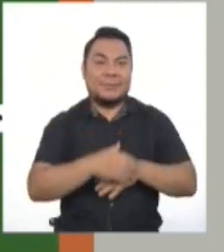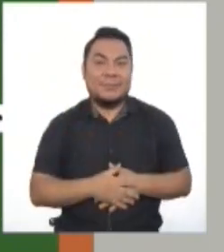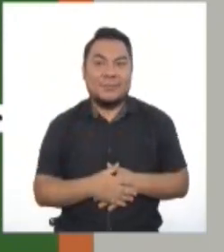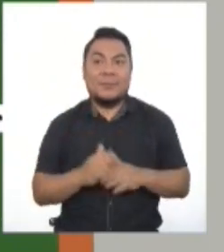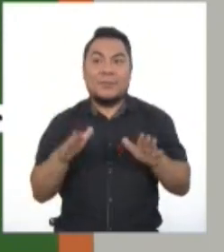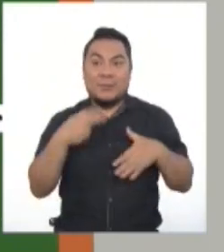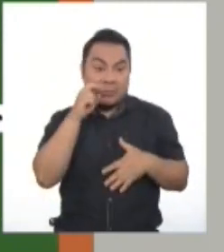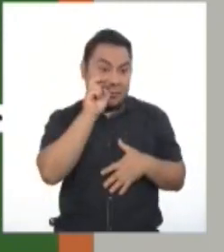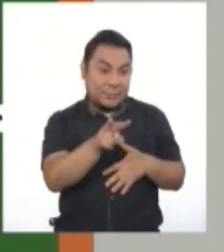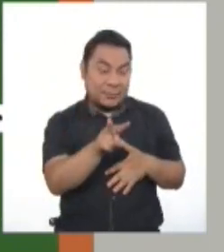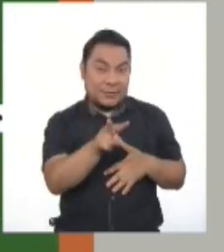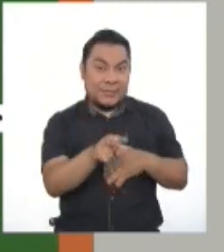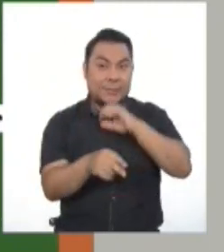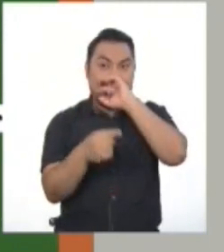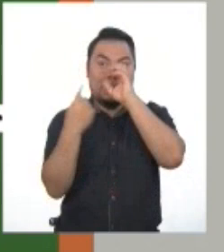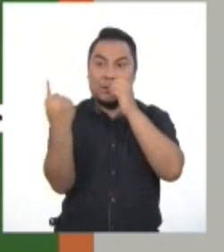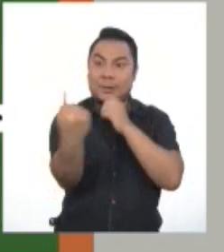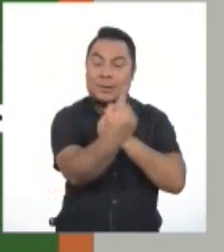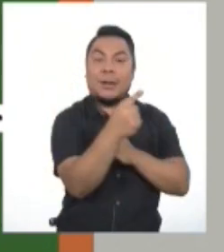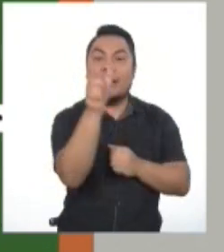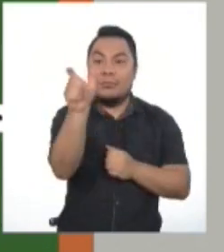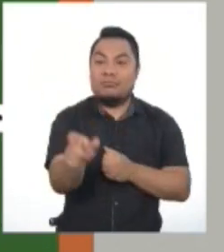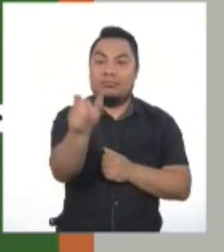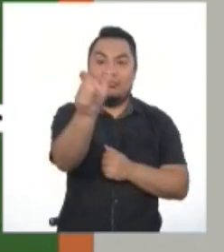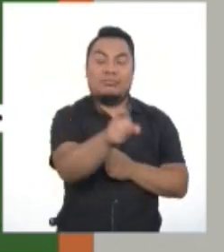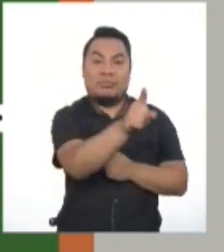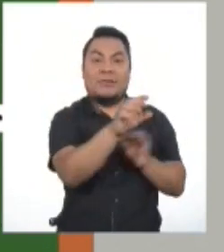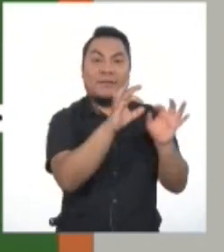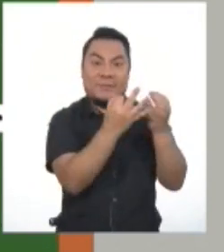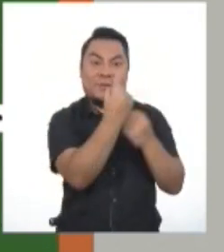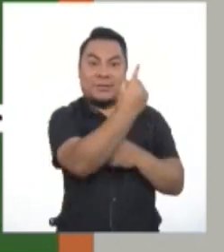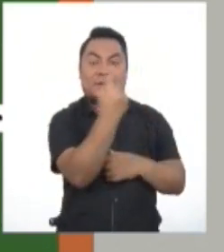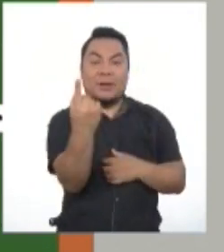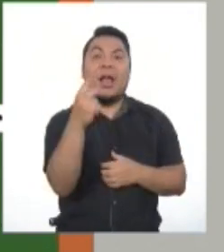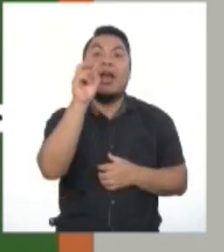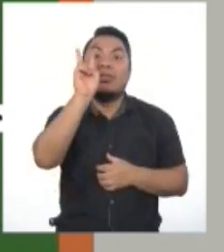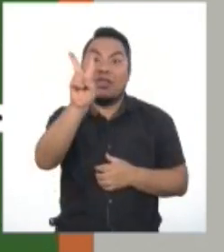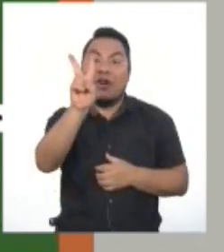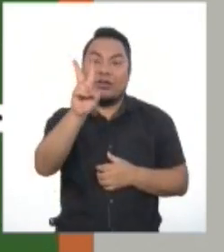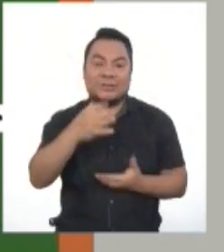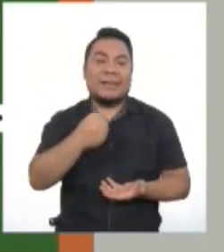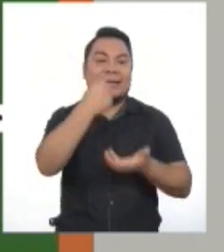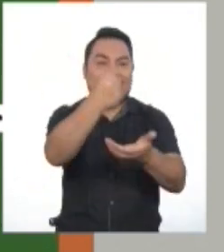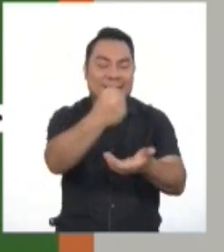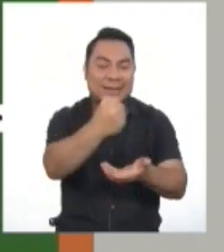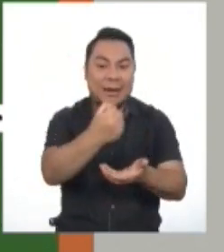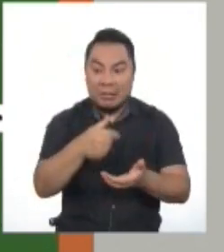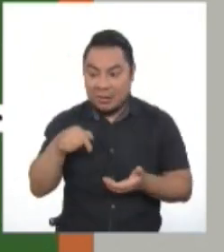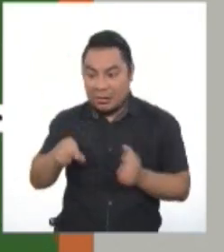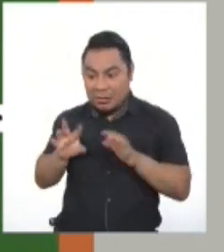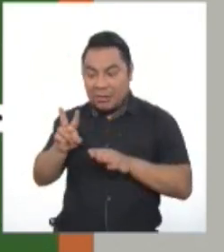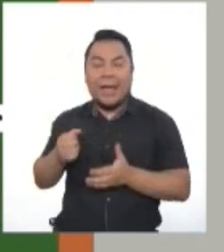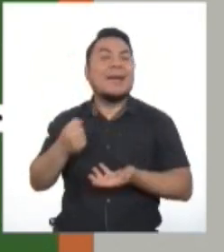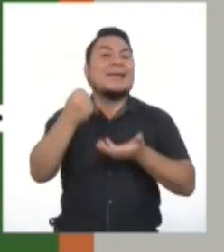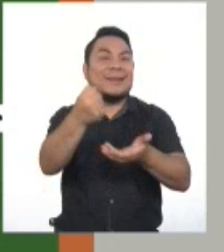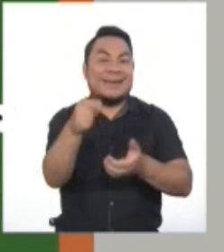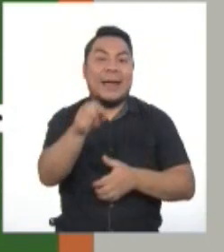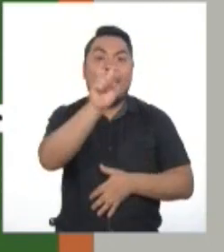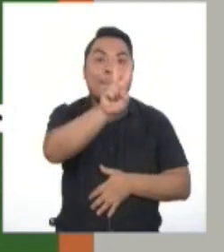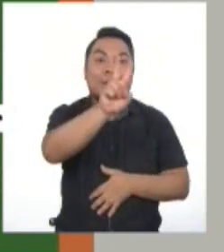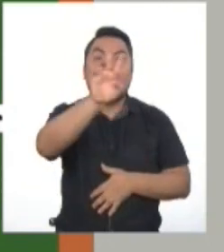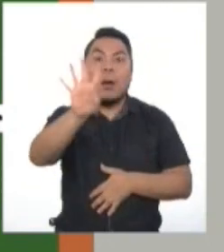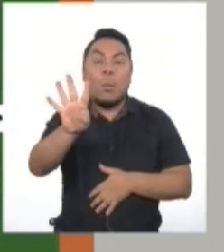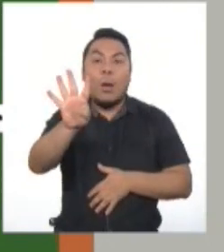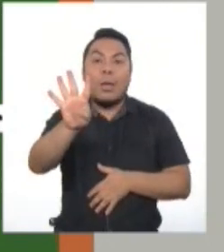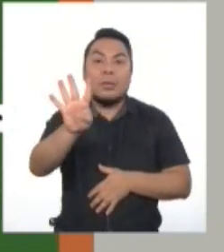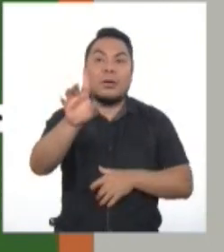Podemos observar que cada representante de familia tiene 2 canastas. Es decir, que las 24 canastas han